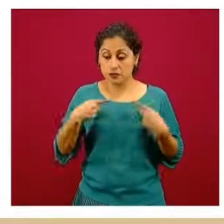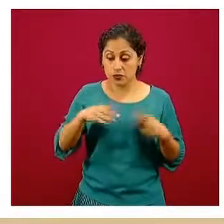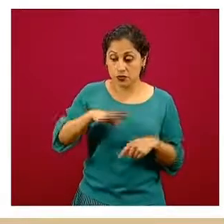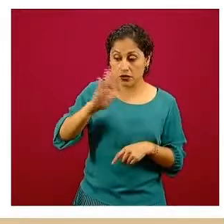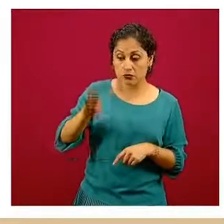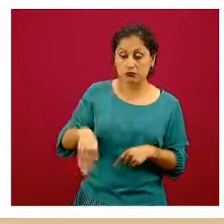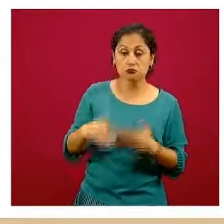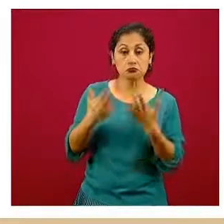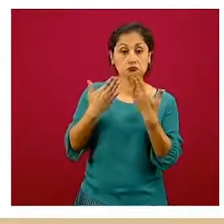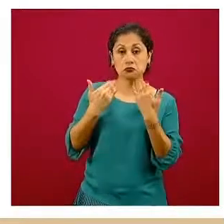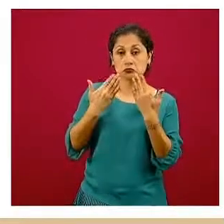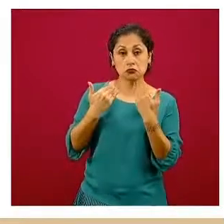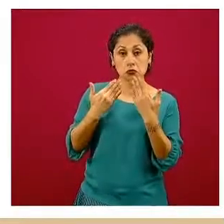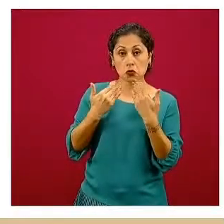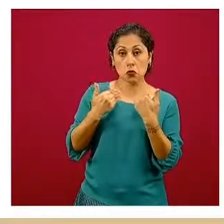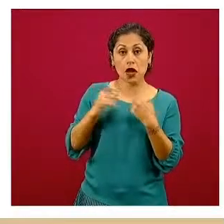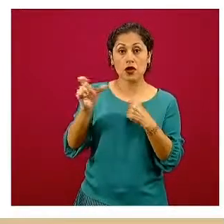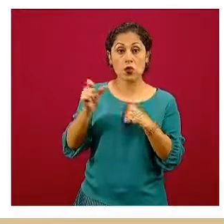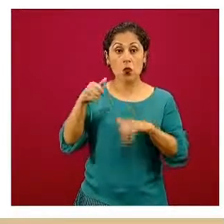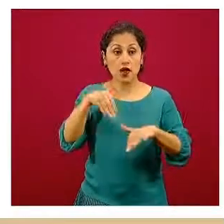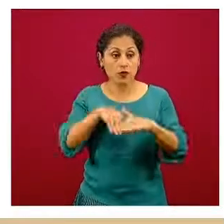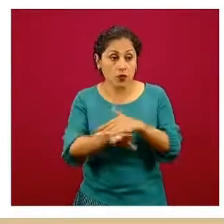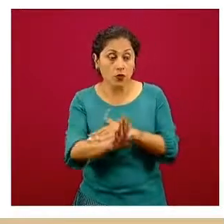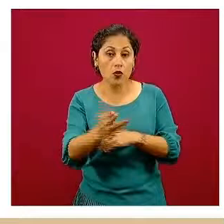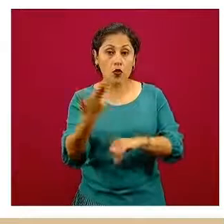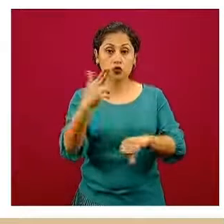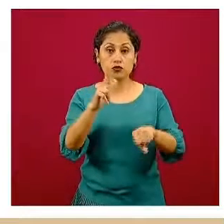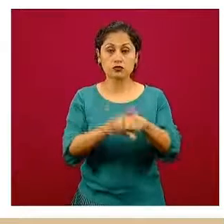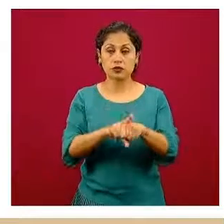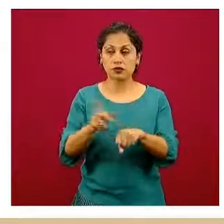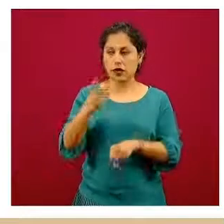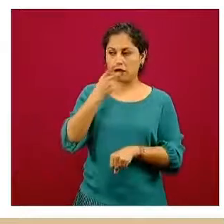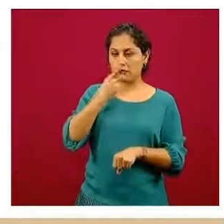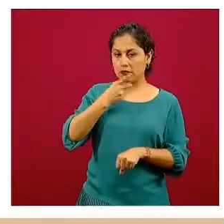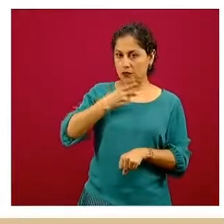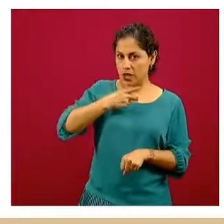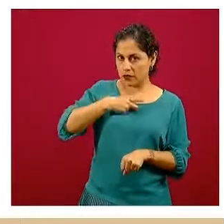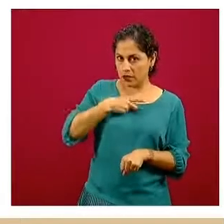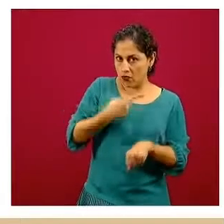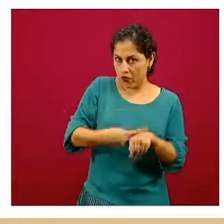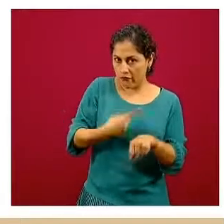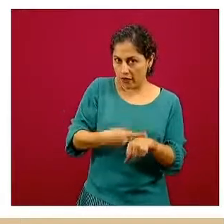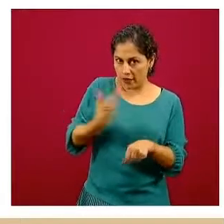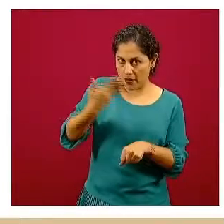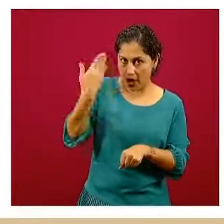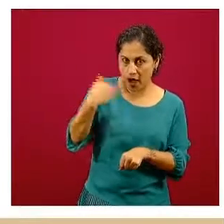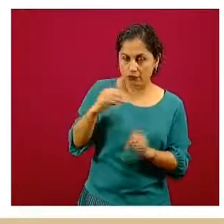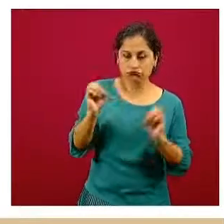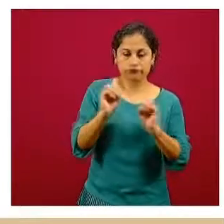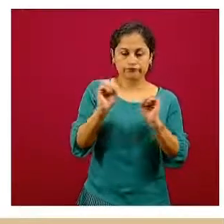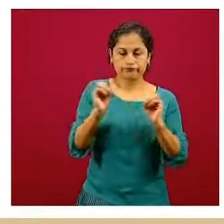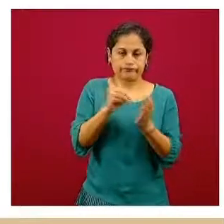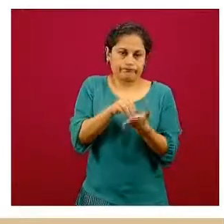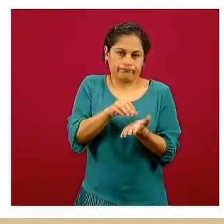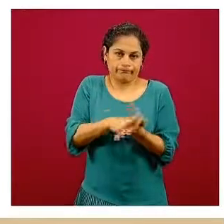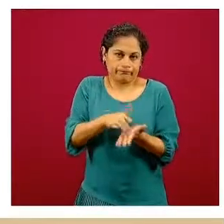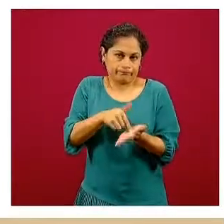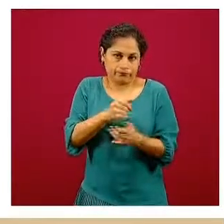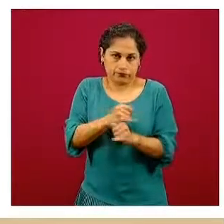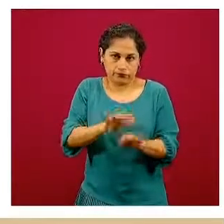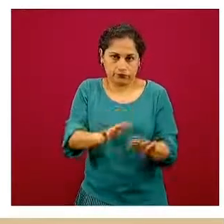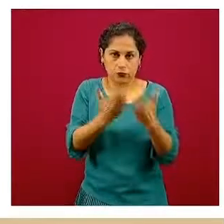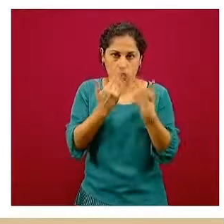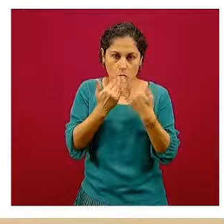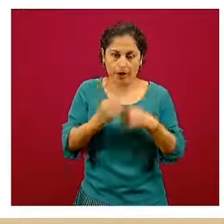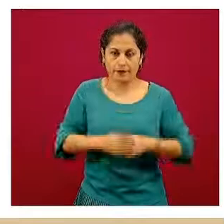no se registró al momento de su atención que tuvieran alguna de estas, ¿sí? Son estadísticas prácticamente que